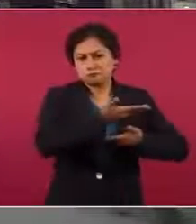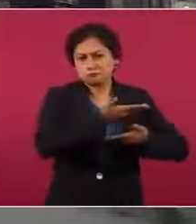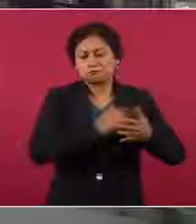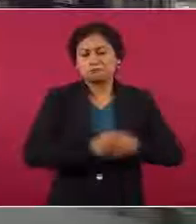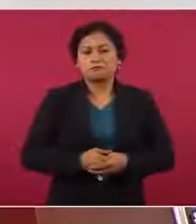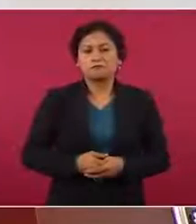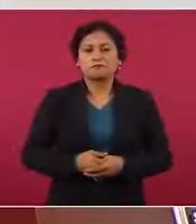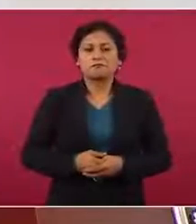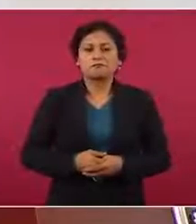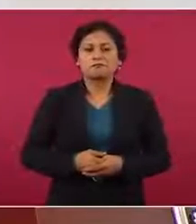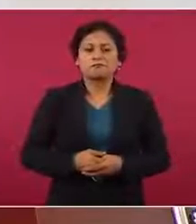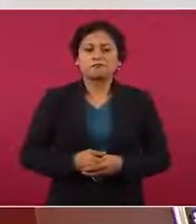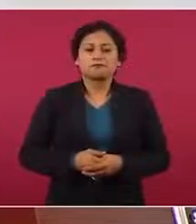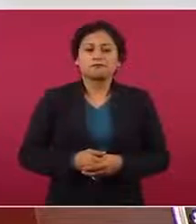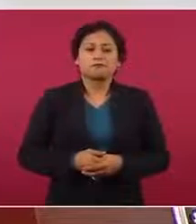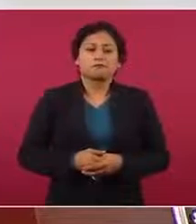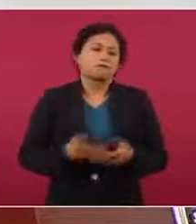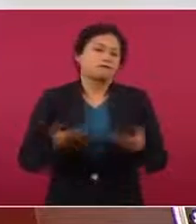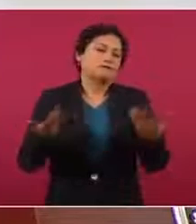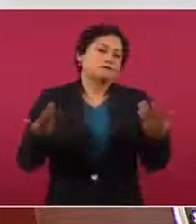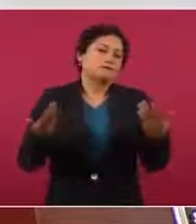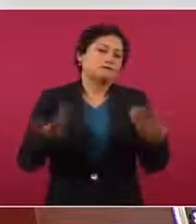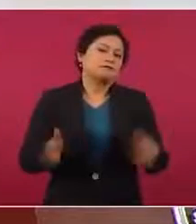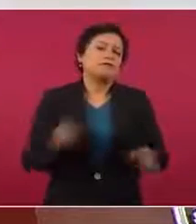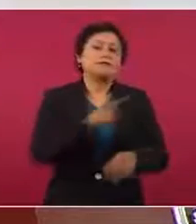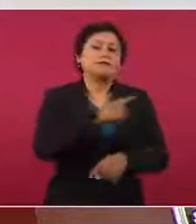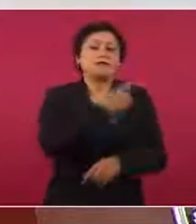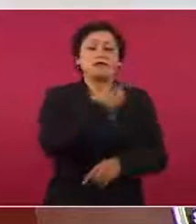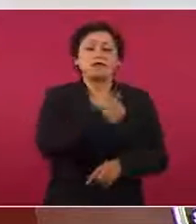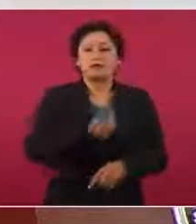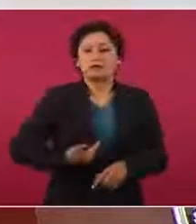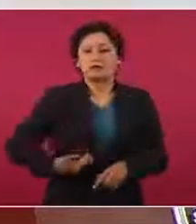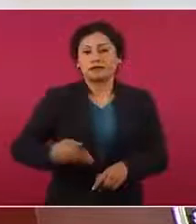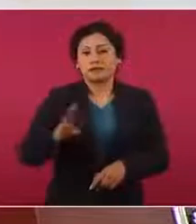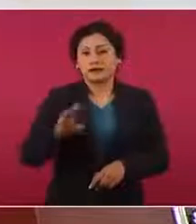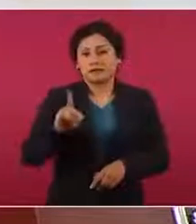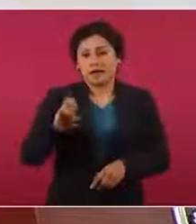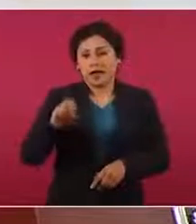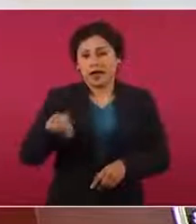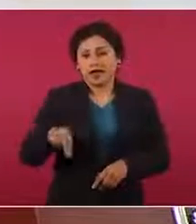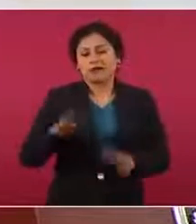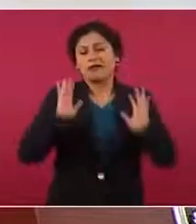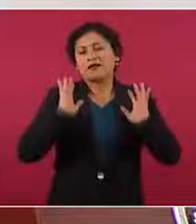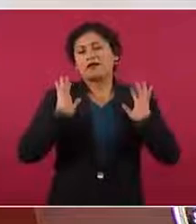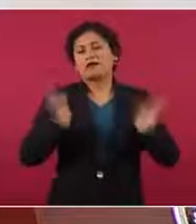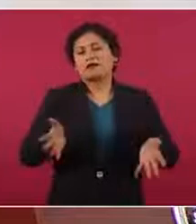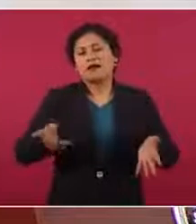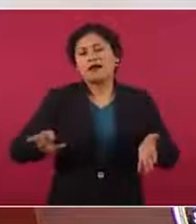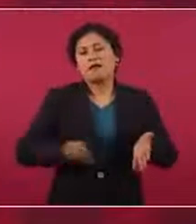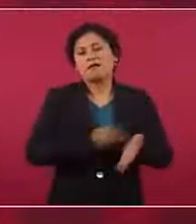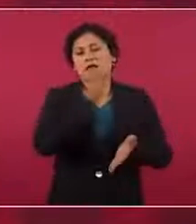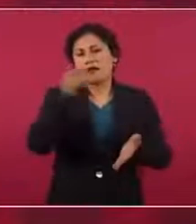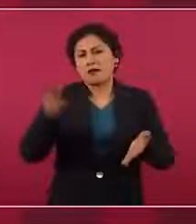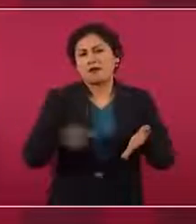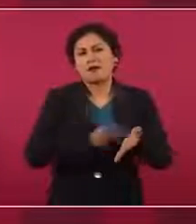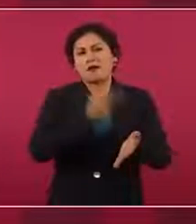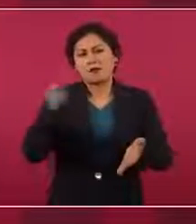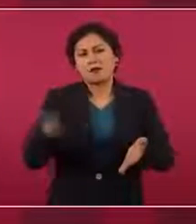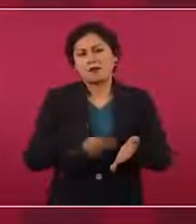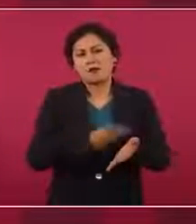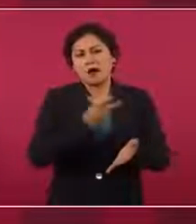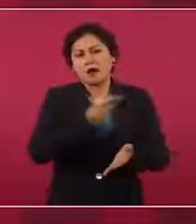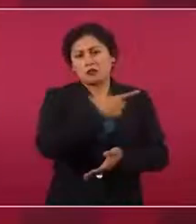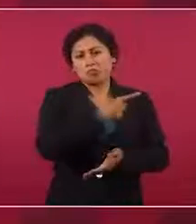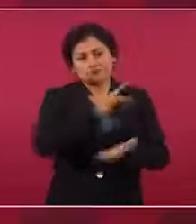Y ya el presidente Biden lo ha dicho muchas veces y se lo